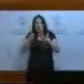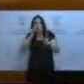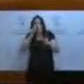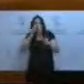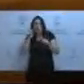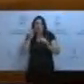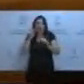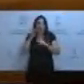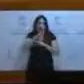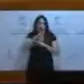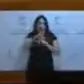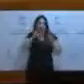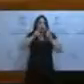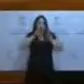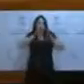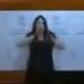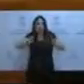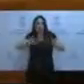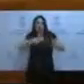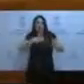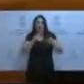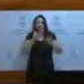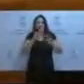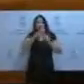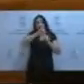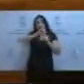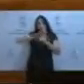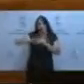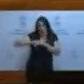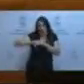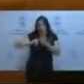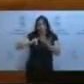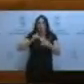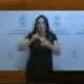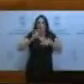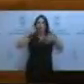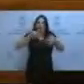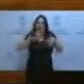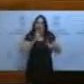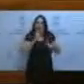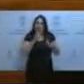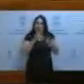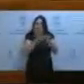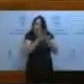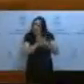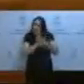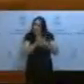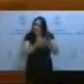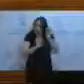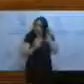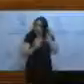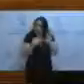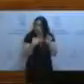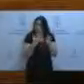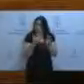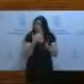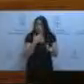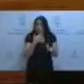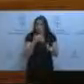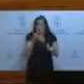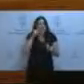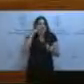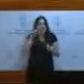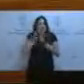a observar este tipo de animal, pues ven lo más cercano posible a una realidad. Esto es un exhaustivo estudio, que yo lo manejo, que está basado en experiencias